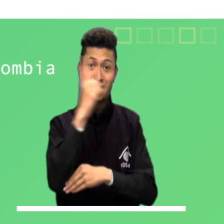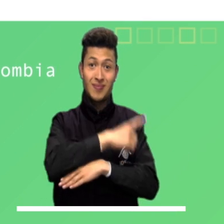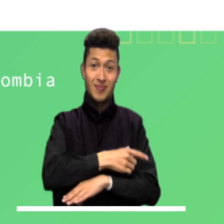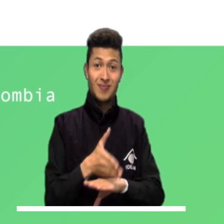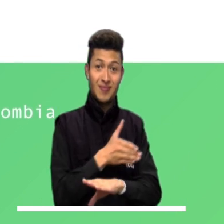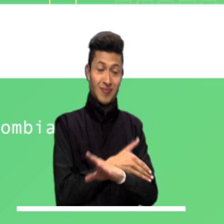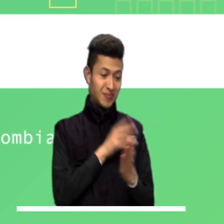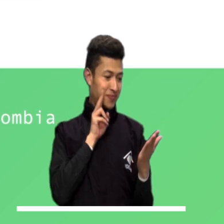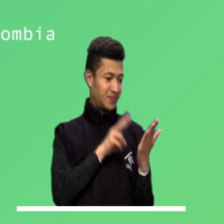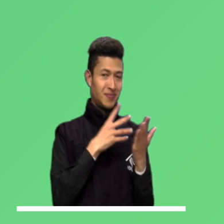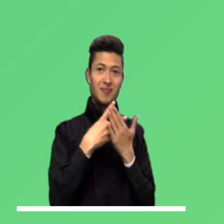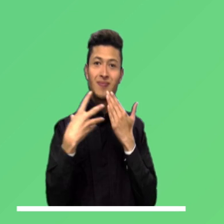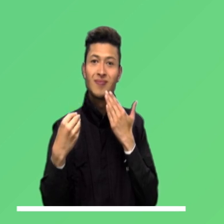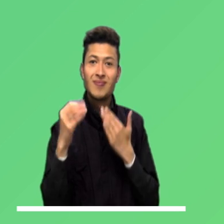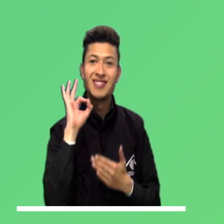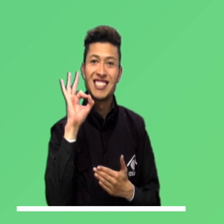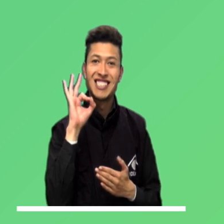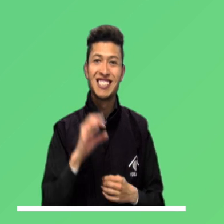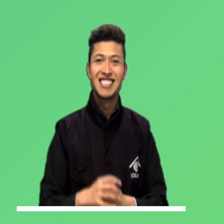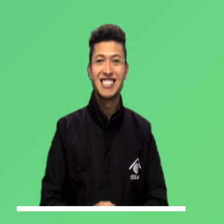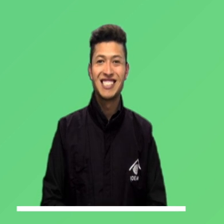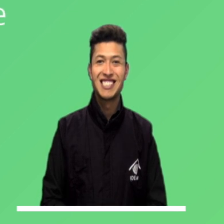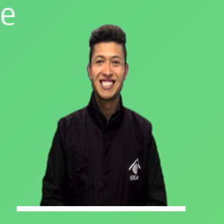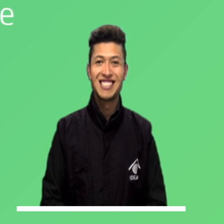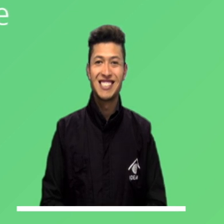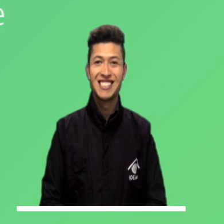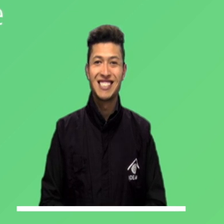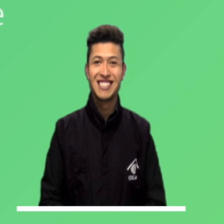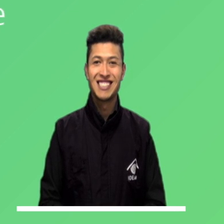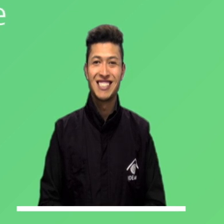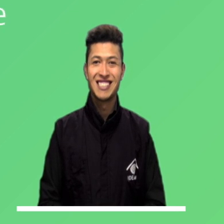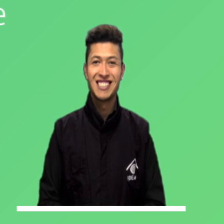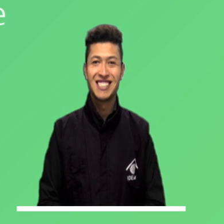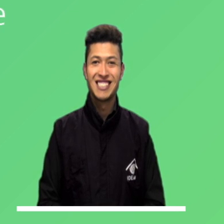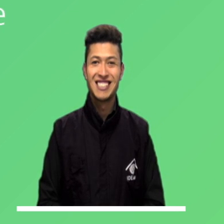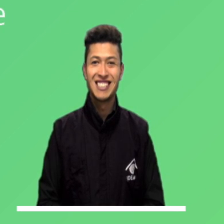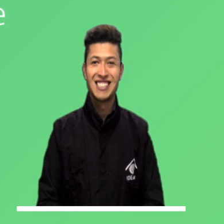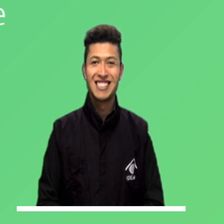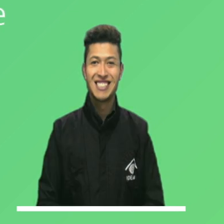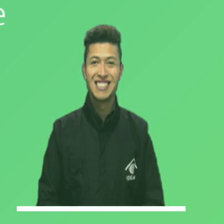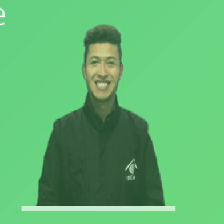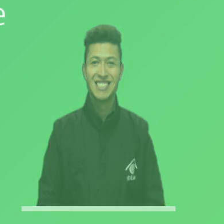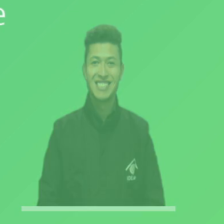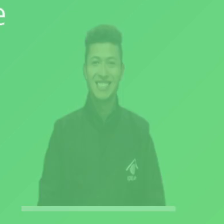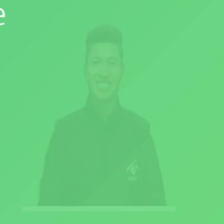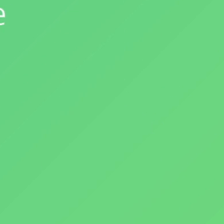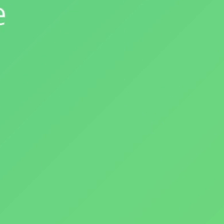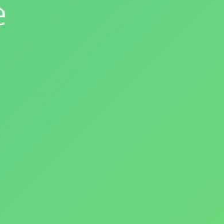y otros datos de interés. Descárguela gratis, planee su día y tome las mejores decisiones.